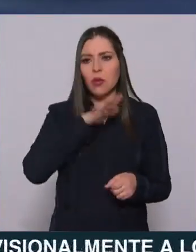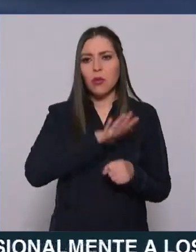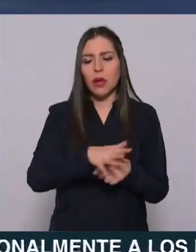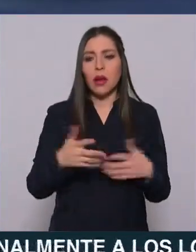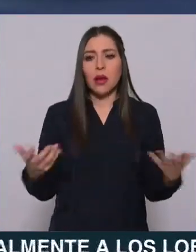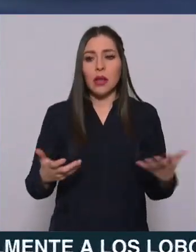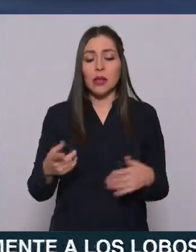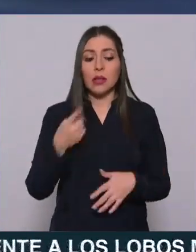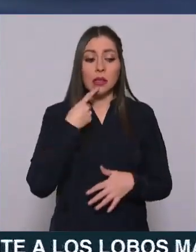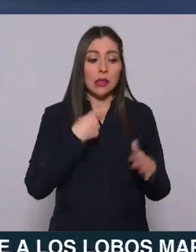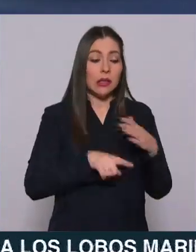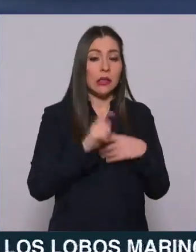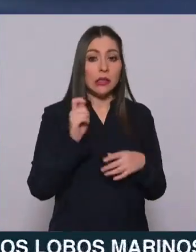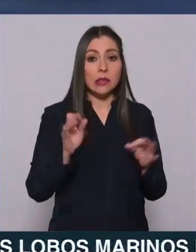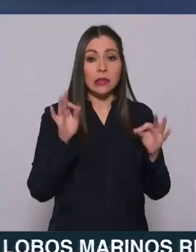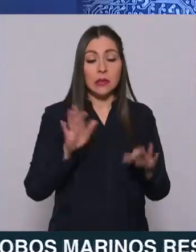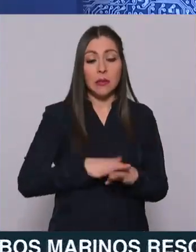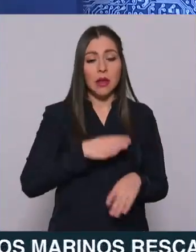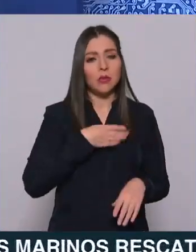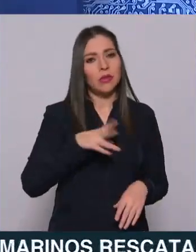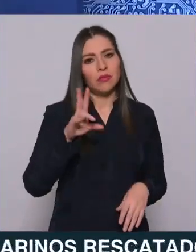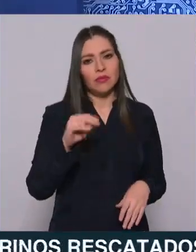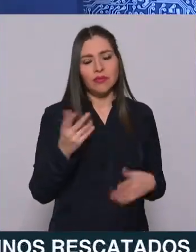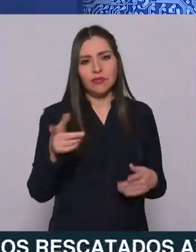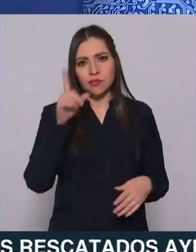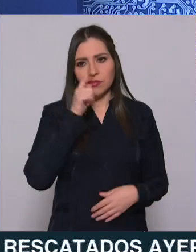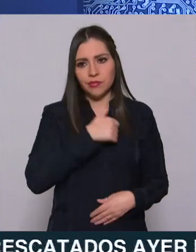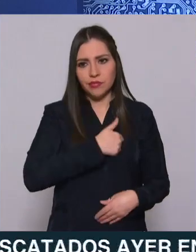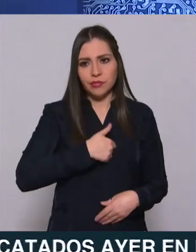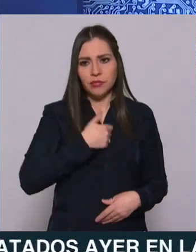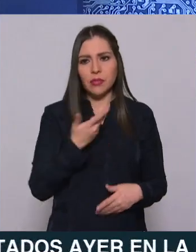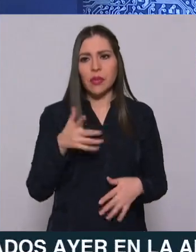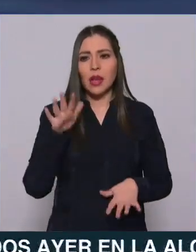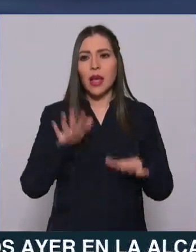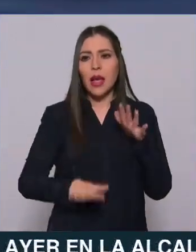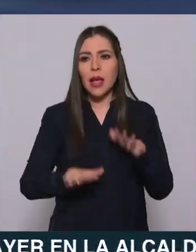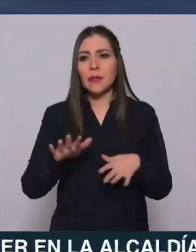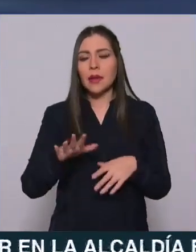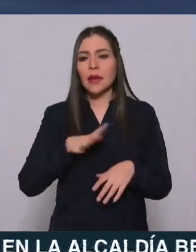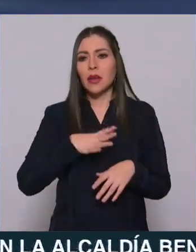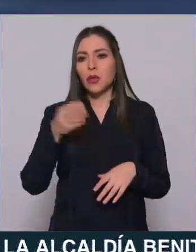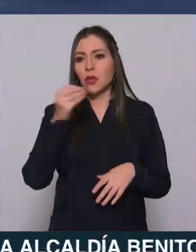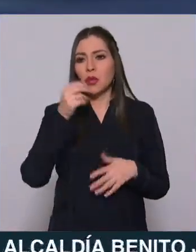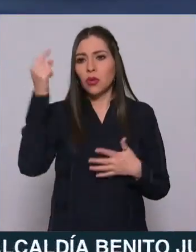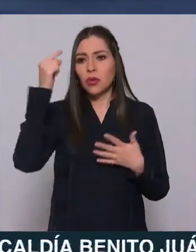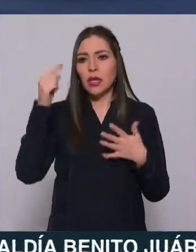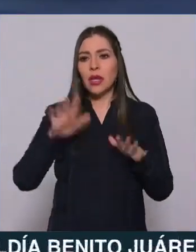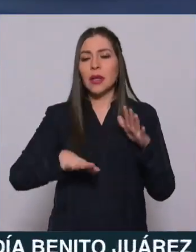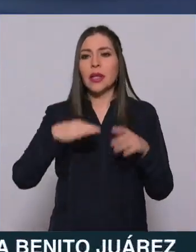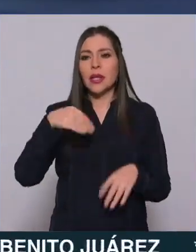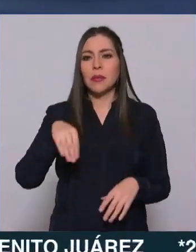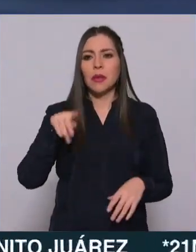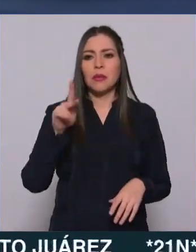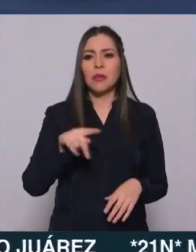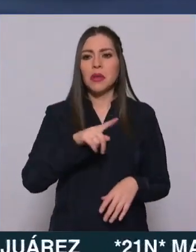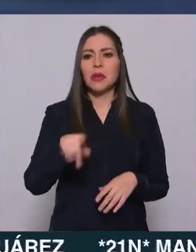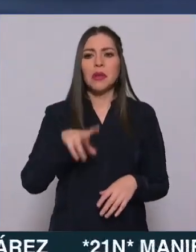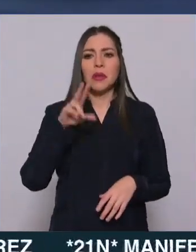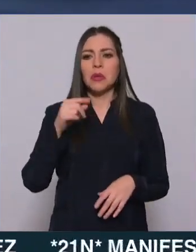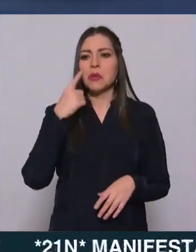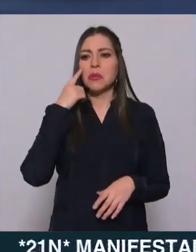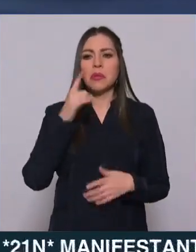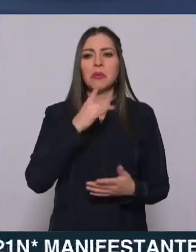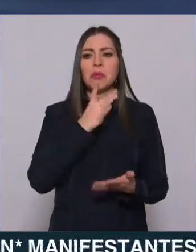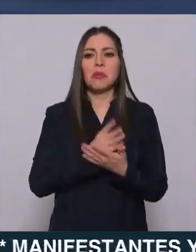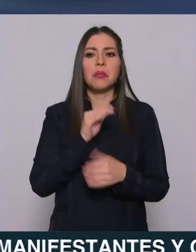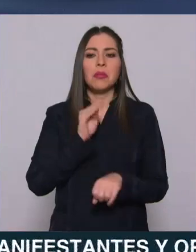la más efectiva, desafortunadamente, y muchas veces, aunque hay protocolos, en los ministerios públicos no se observan, y muchas